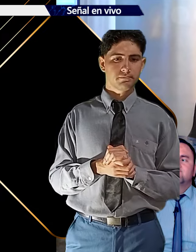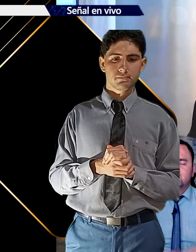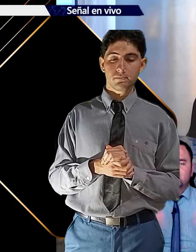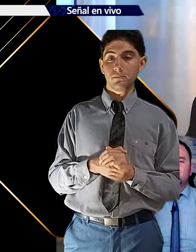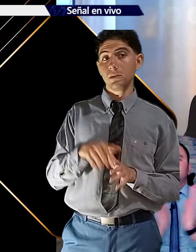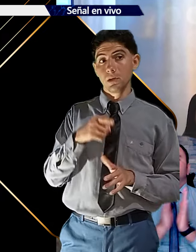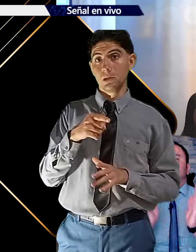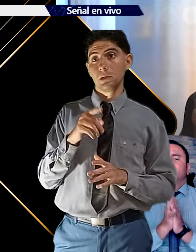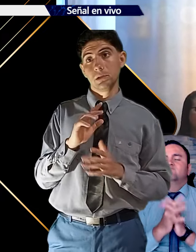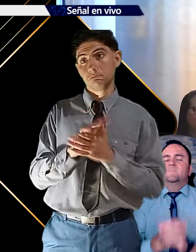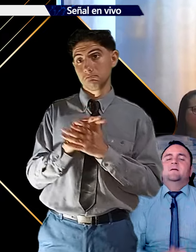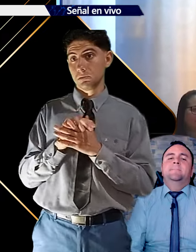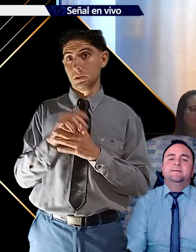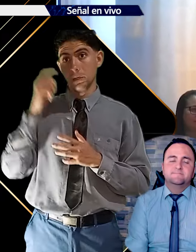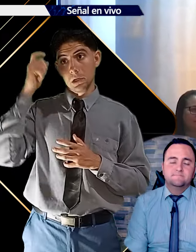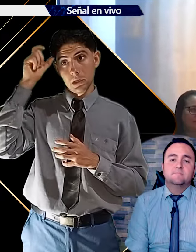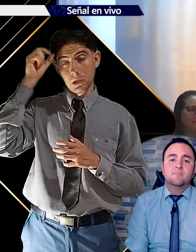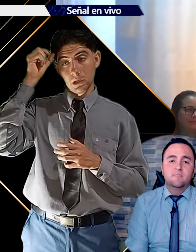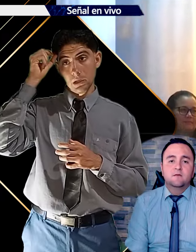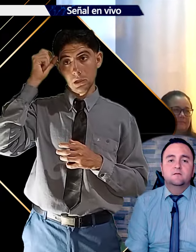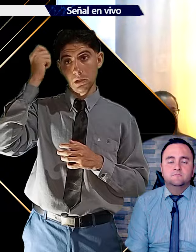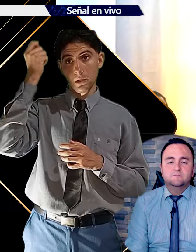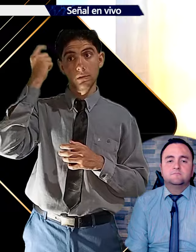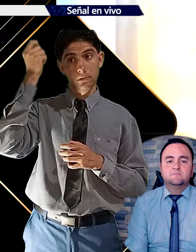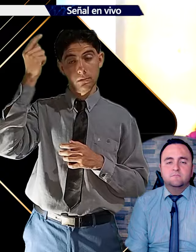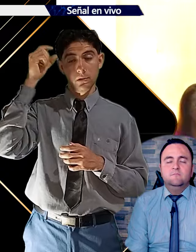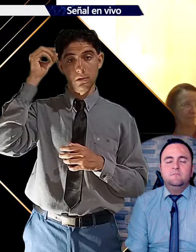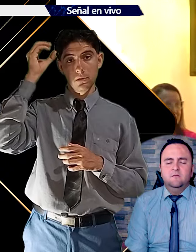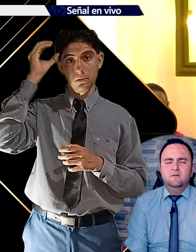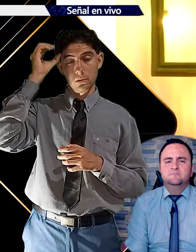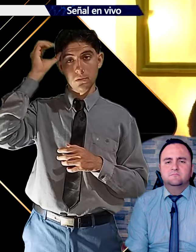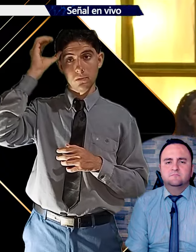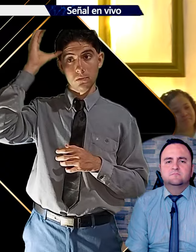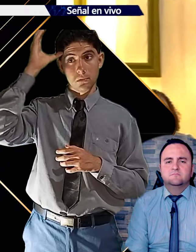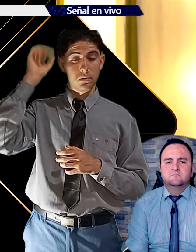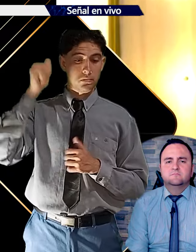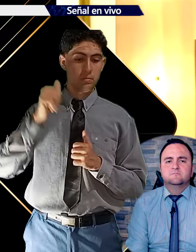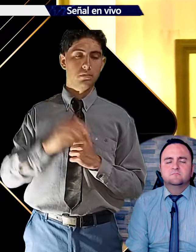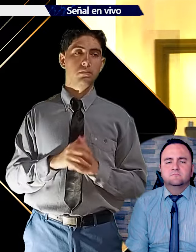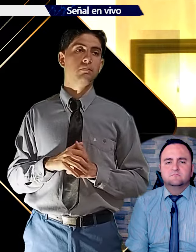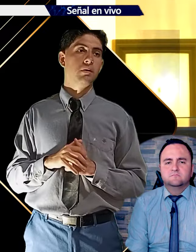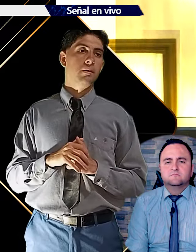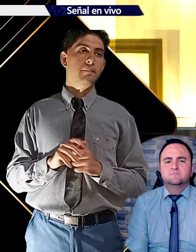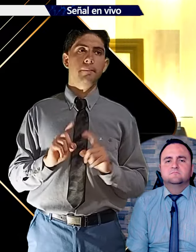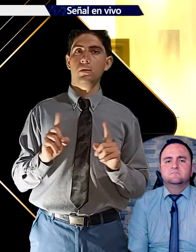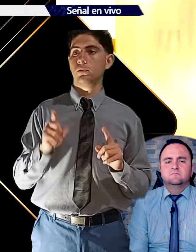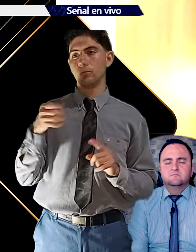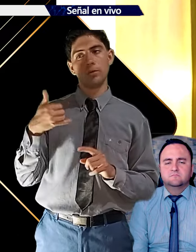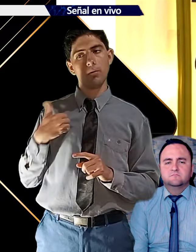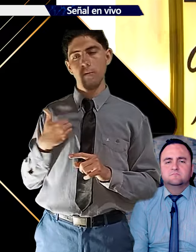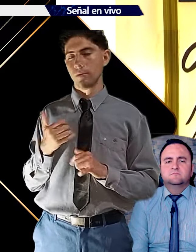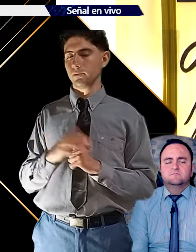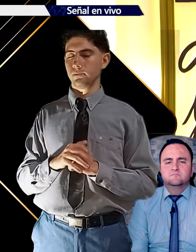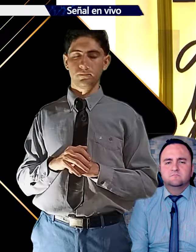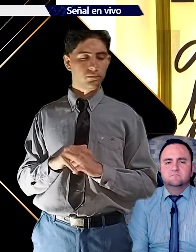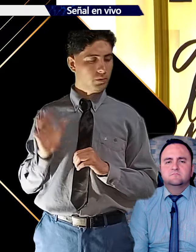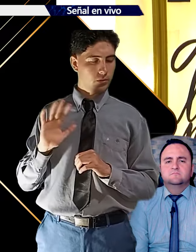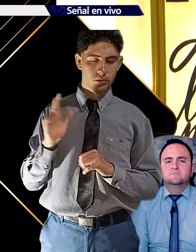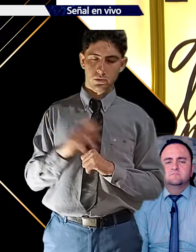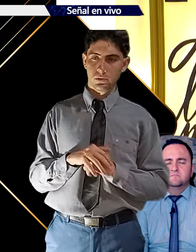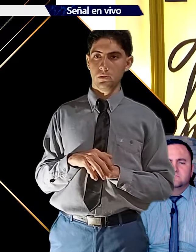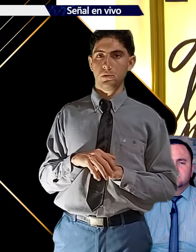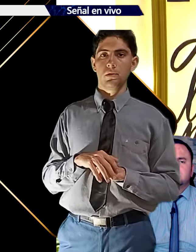años y va en tercer semestre de una ingeniería. Era un extremo. Le dije, por ahora no. También sabes que el muchacho espiritualmente, pero hagamos una